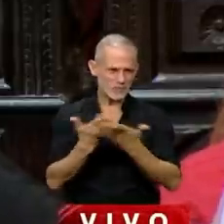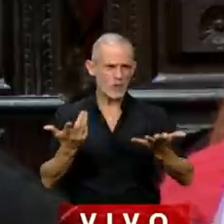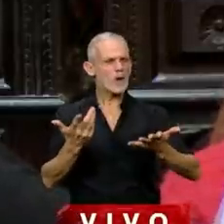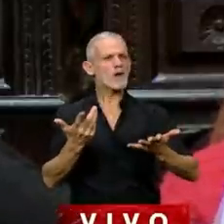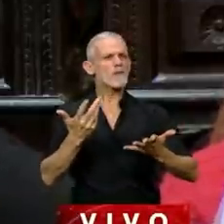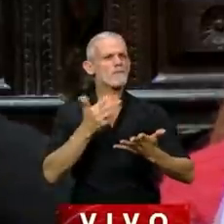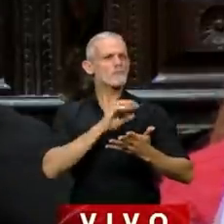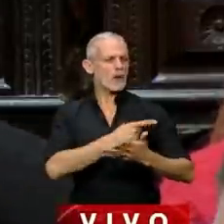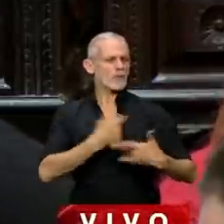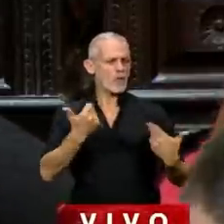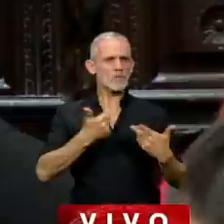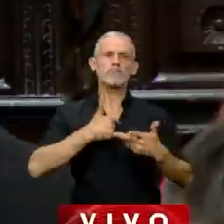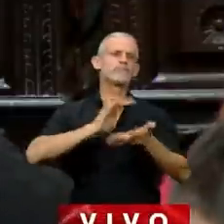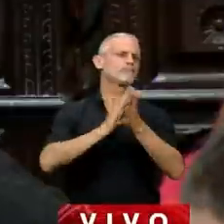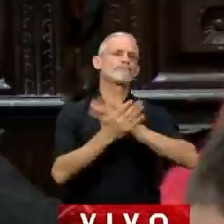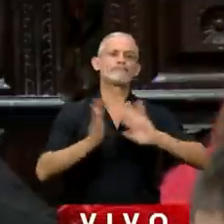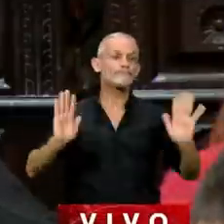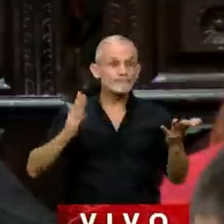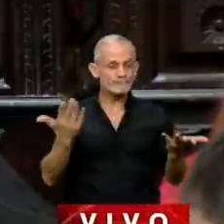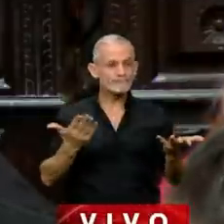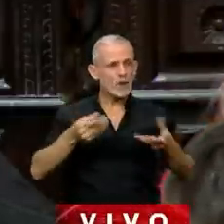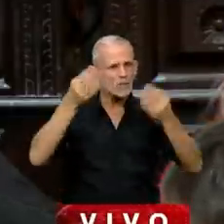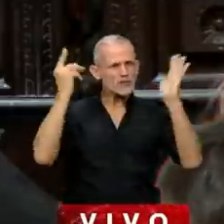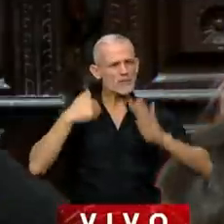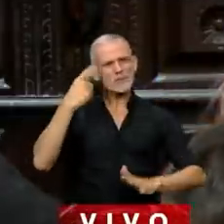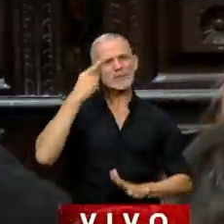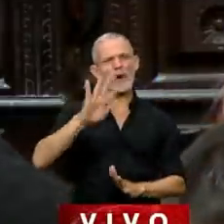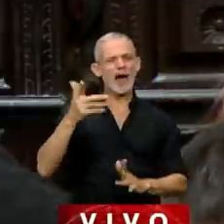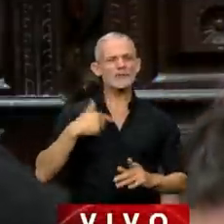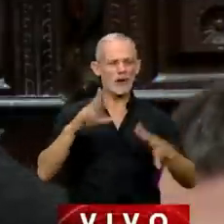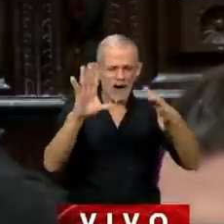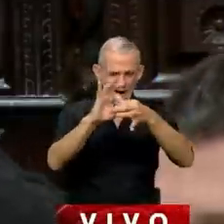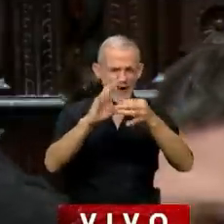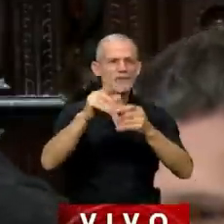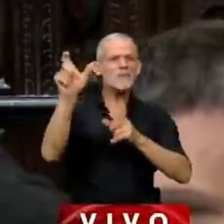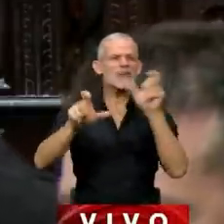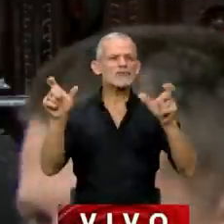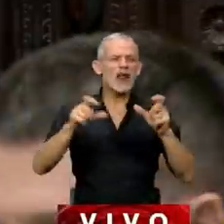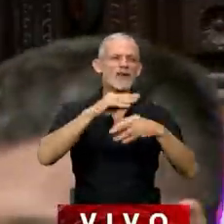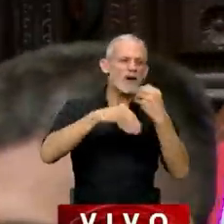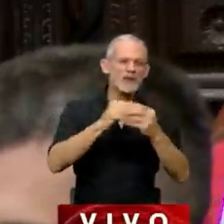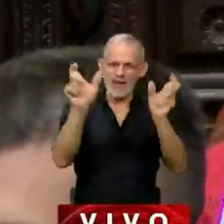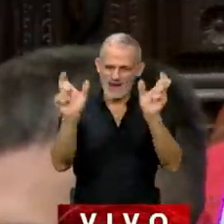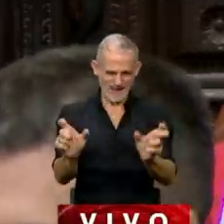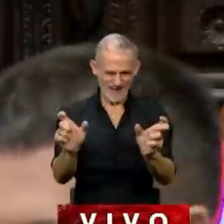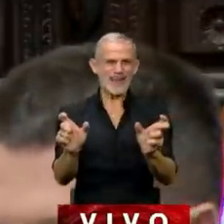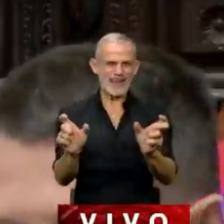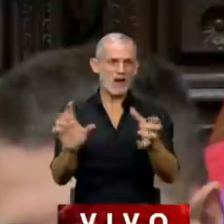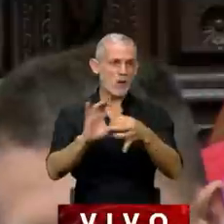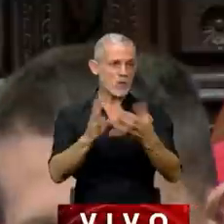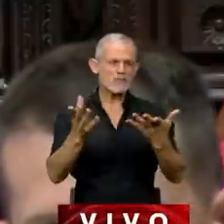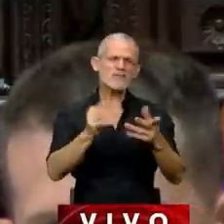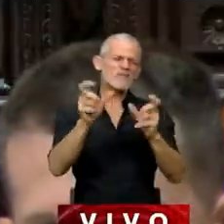poder pensar en la reciprocidad, que lo pensamos muchas veces para los vínculos personales y familiares, pero también creo